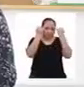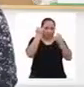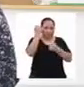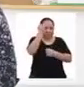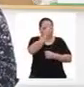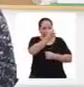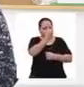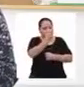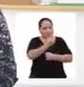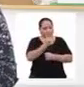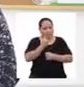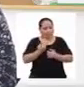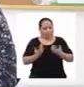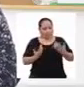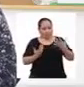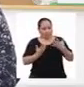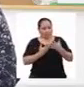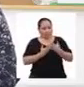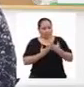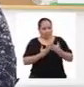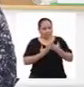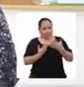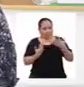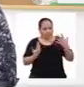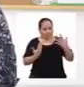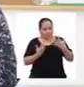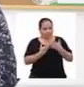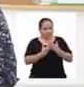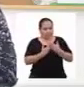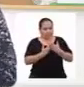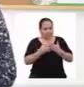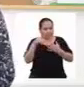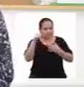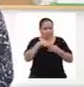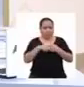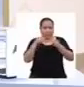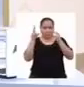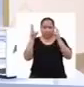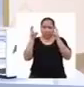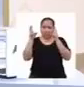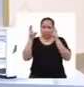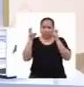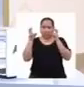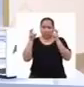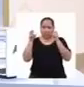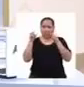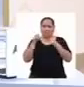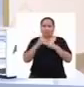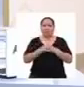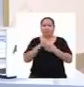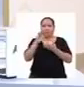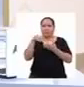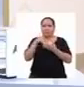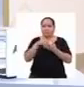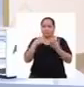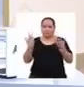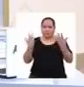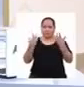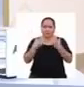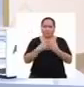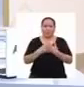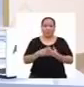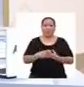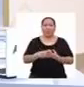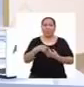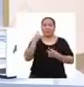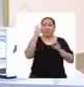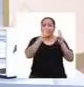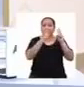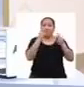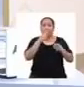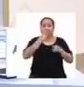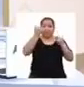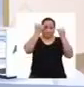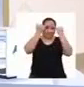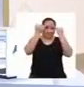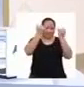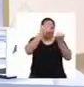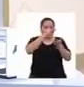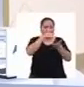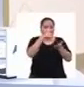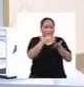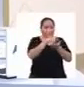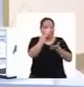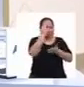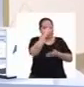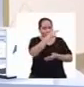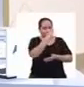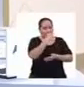párrafo tienen relación entre ellas y con el tema central? Hagamos un recuento de las ideas centrales que identificamos en